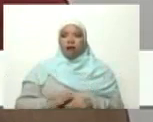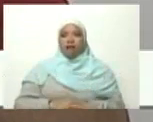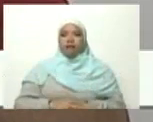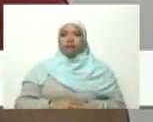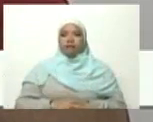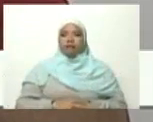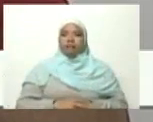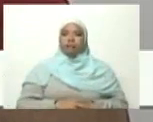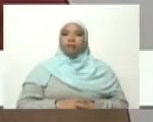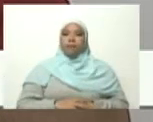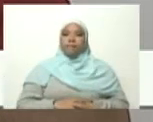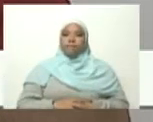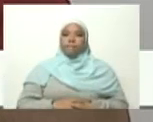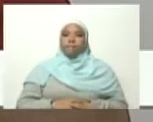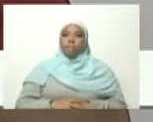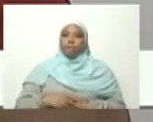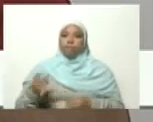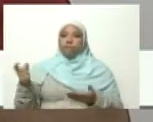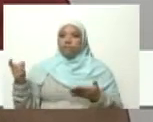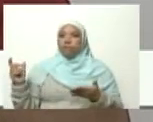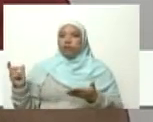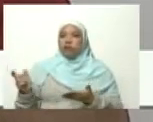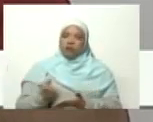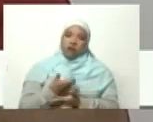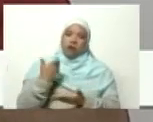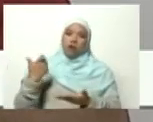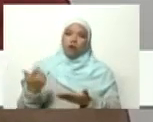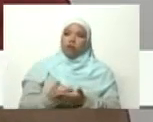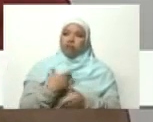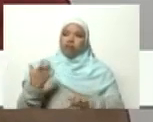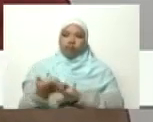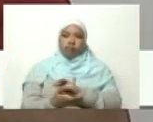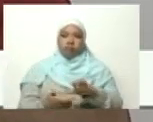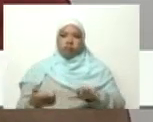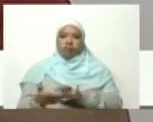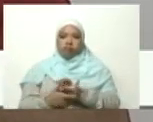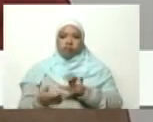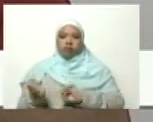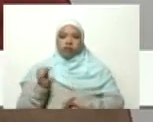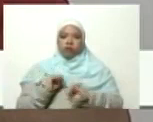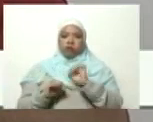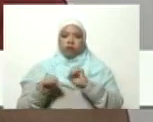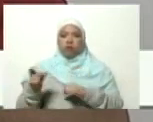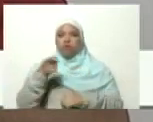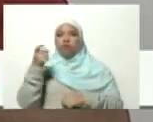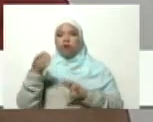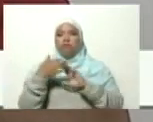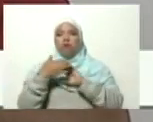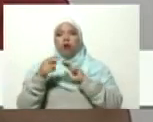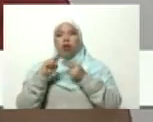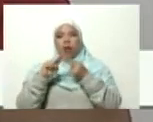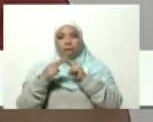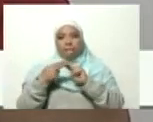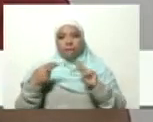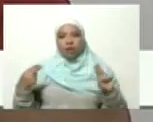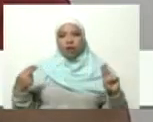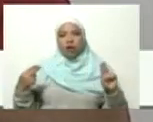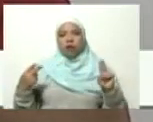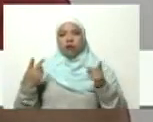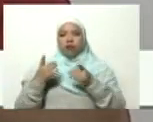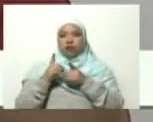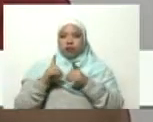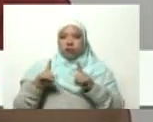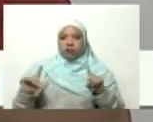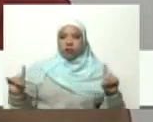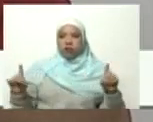andamos nosotros promoviendo golpes de Estado en ningún lado. Al contrario, abogamos por la paz, por la democracia, por